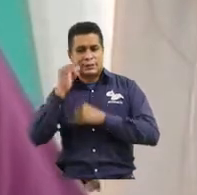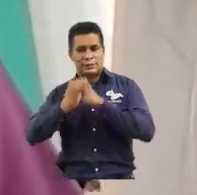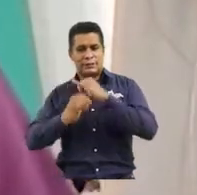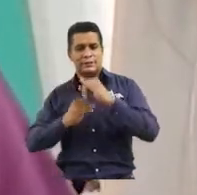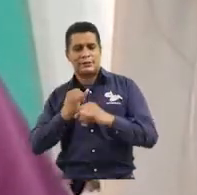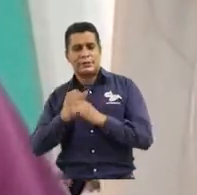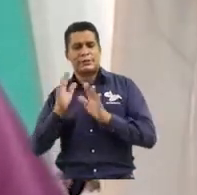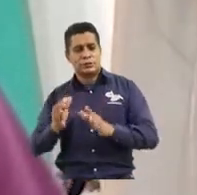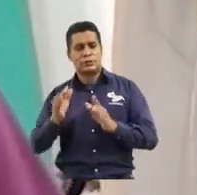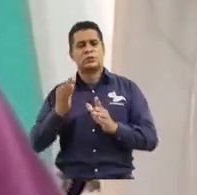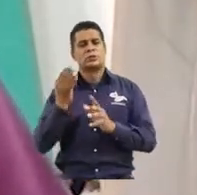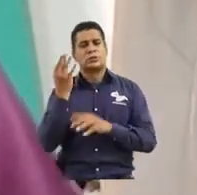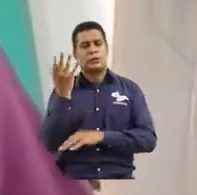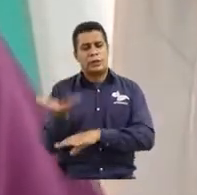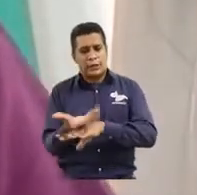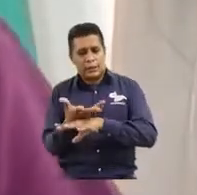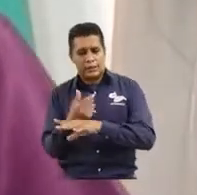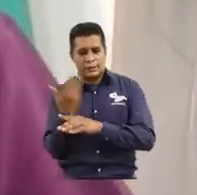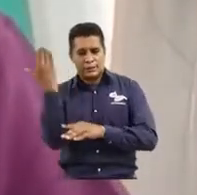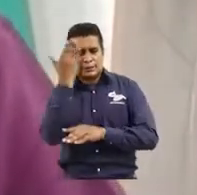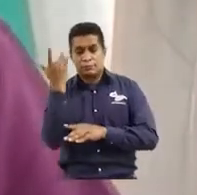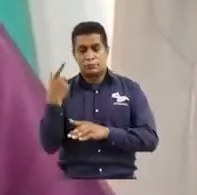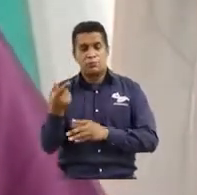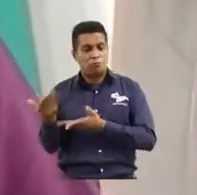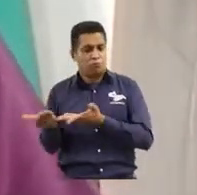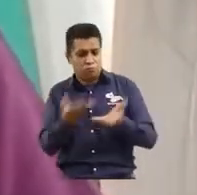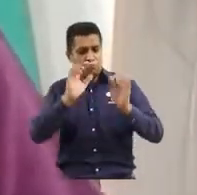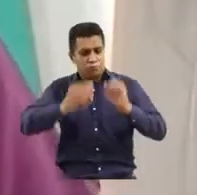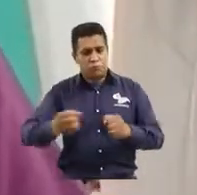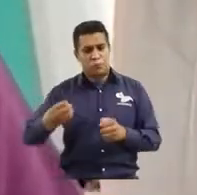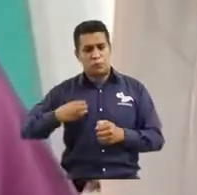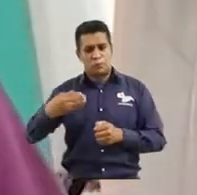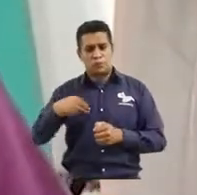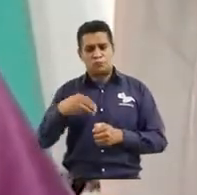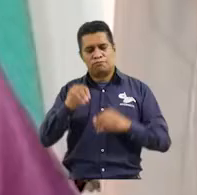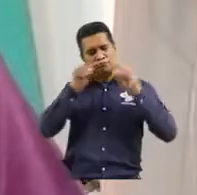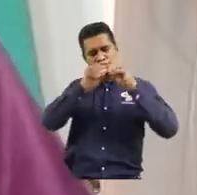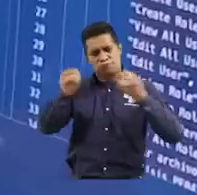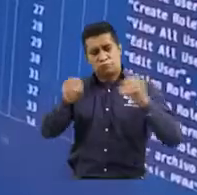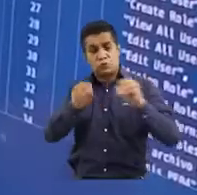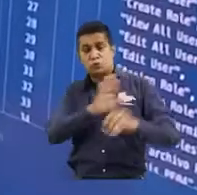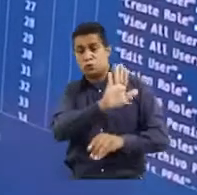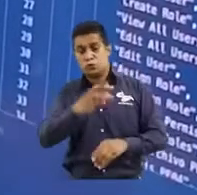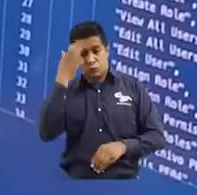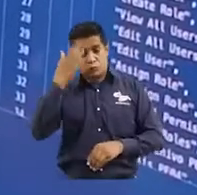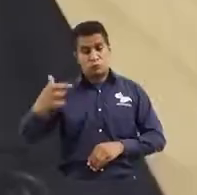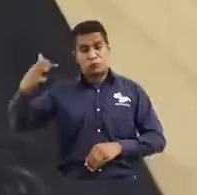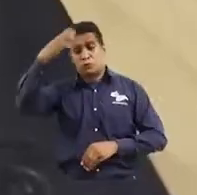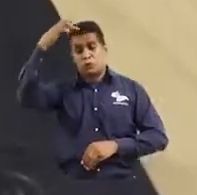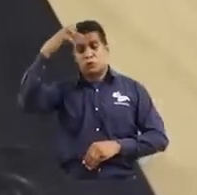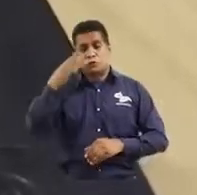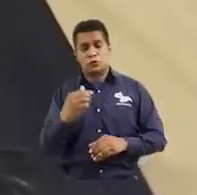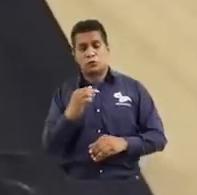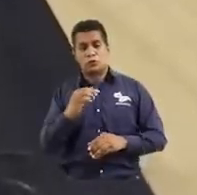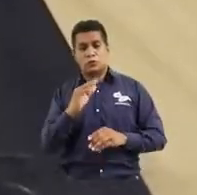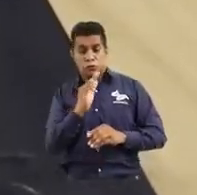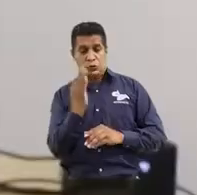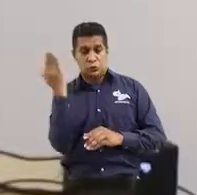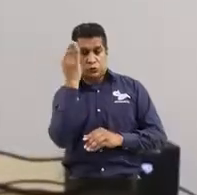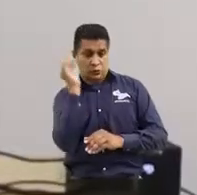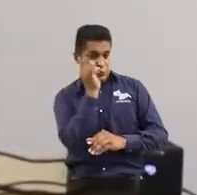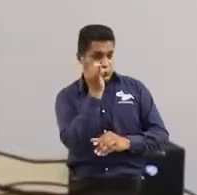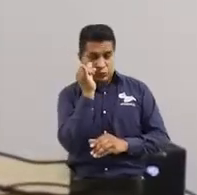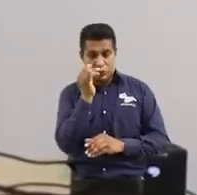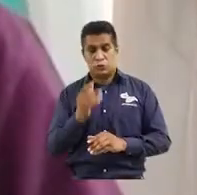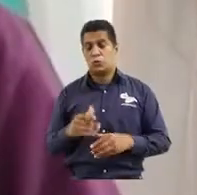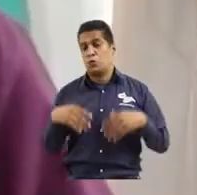y Ciencias Cinematográficas, estaban ofreciendo unas mentorías que iban a ser dictadas por profesionales del